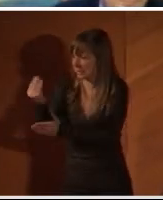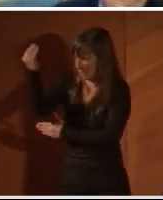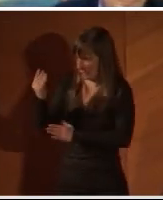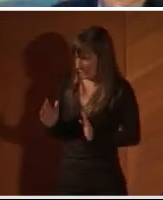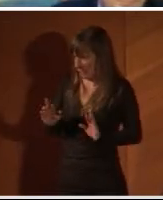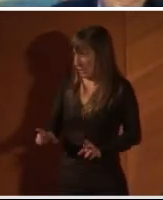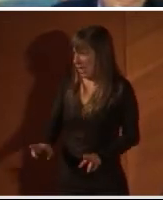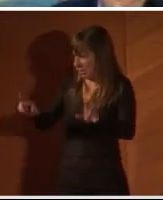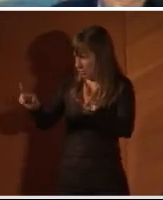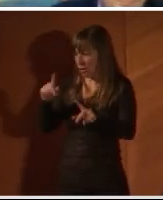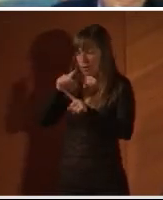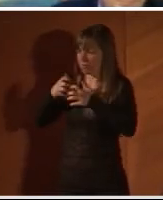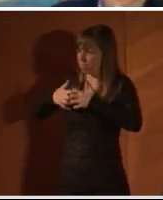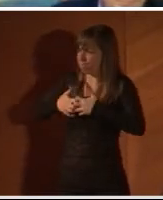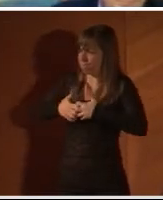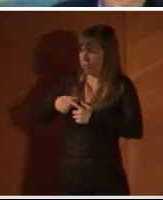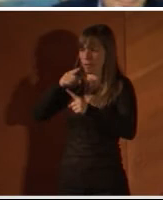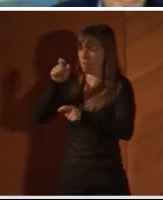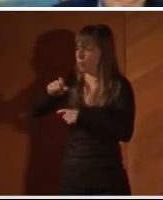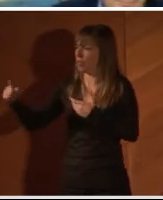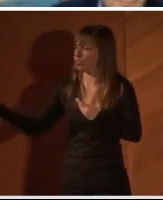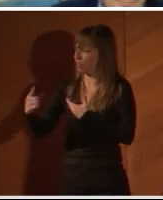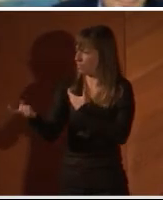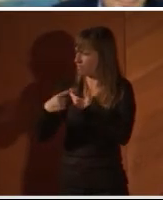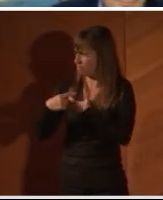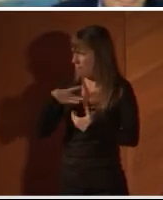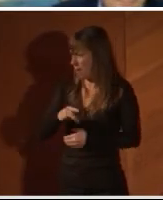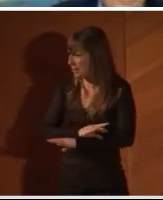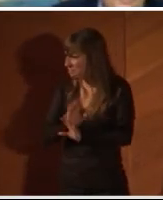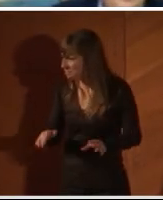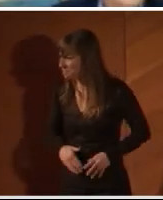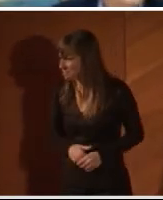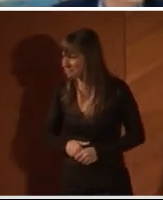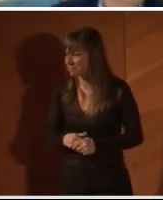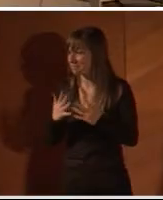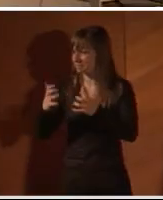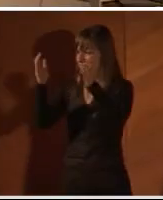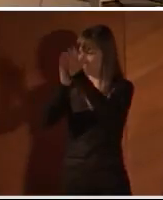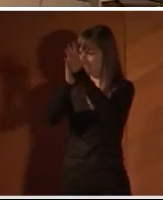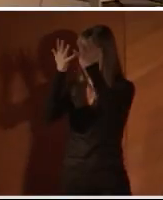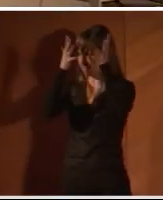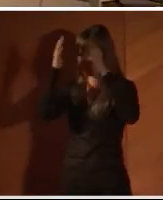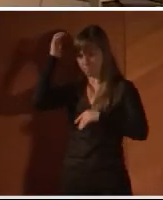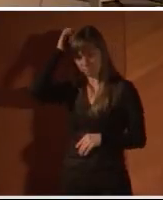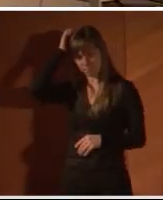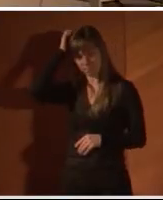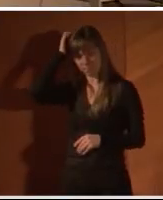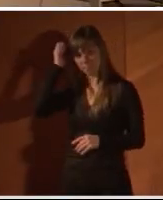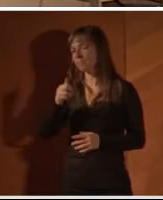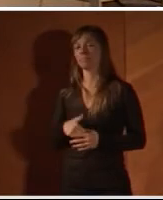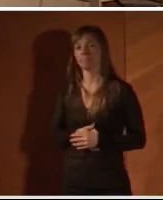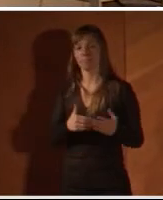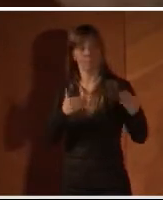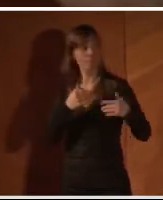Chiloeches, funcionando a primeros de enero. O sea, que daros las gracias. Muchas gracias.